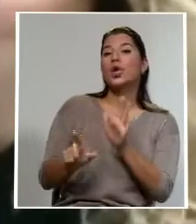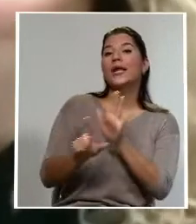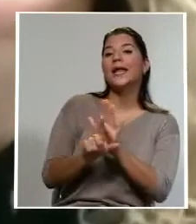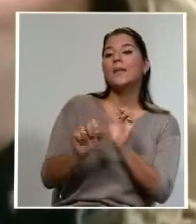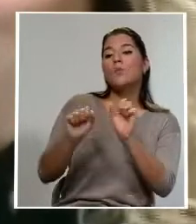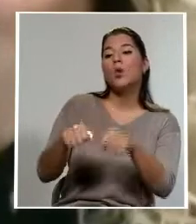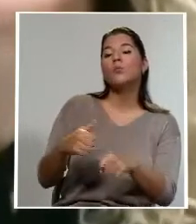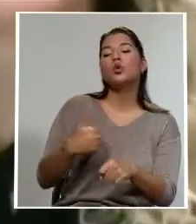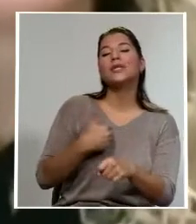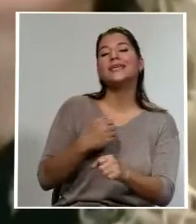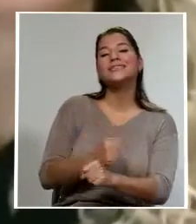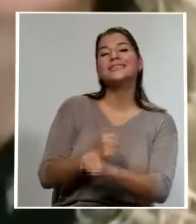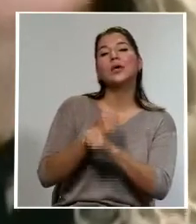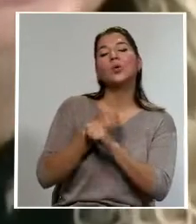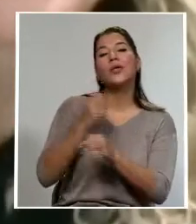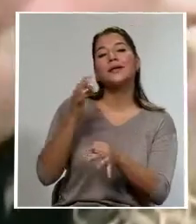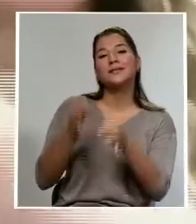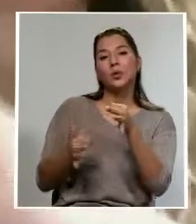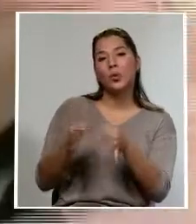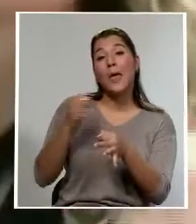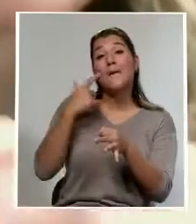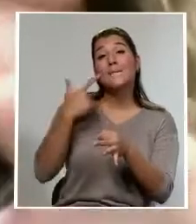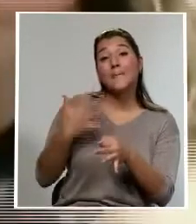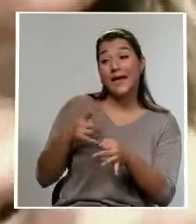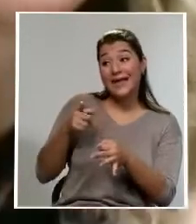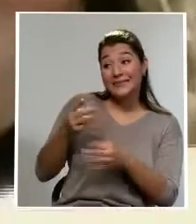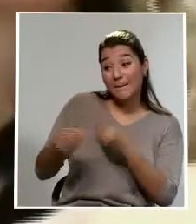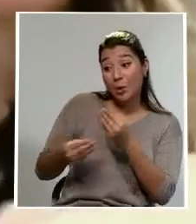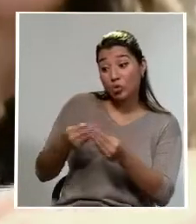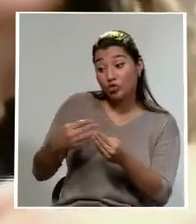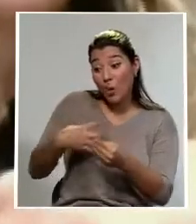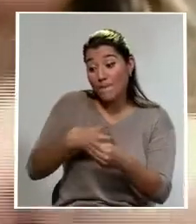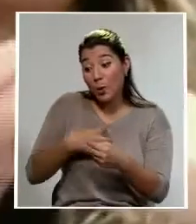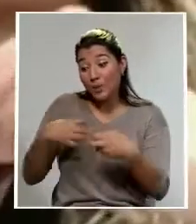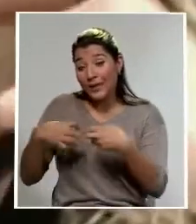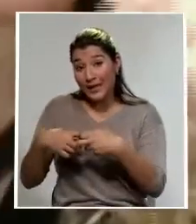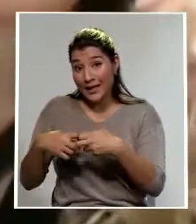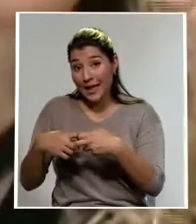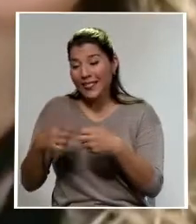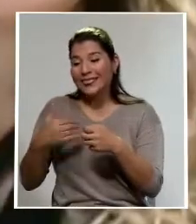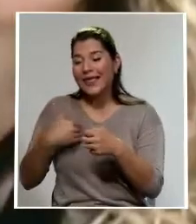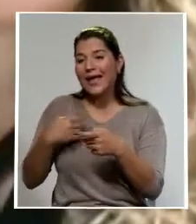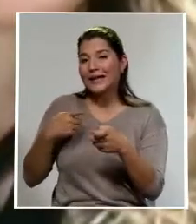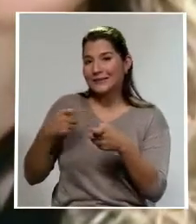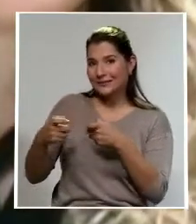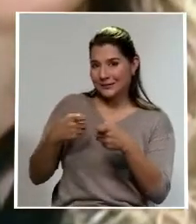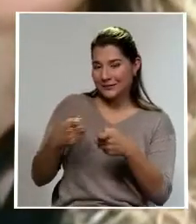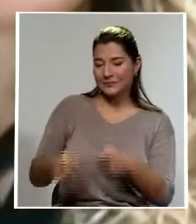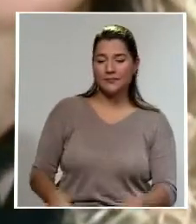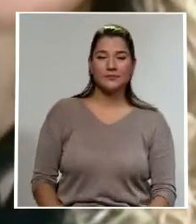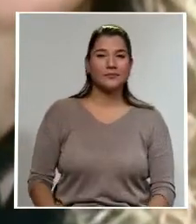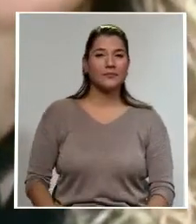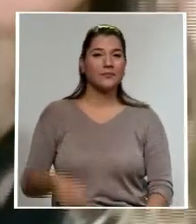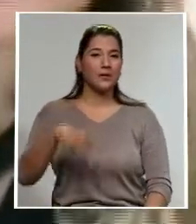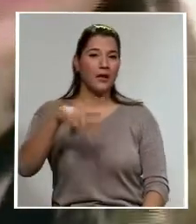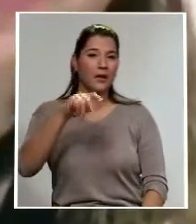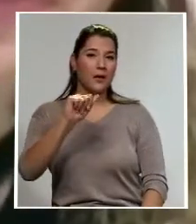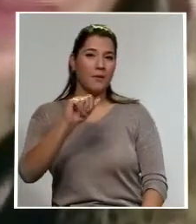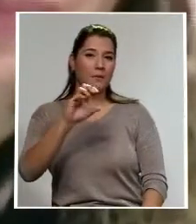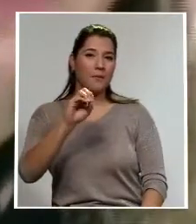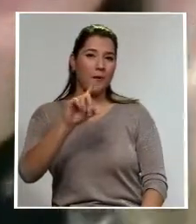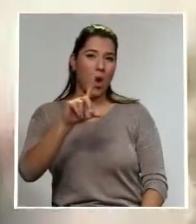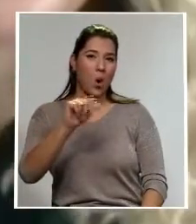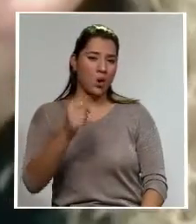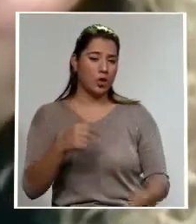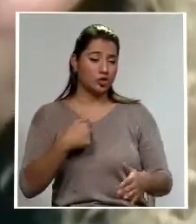jurídica para que la actividad esté regulada, pero que les permita desarrollar. Paola, hace unos días conversé con